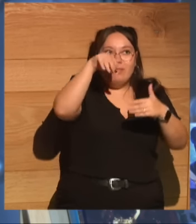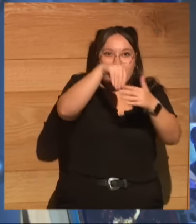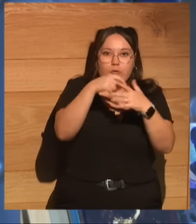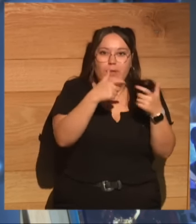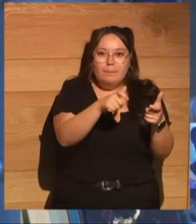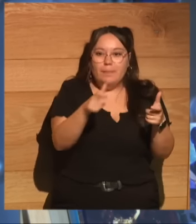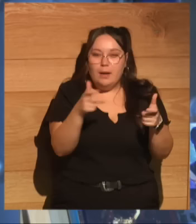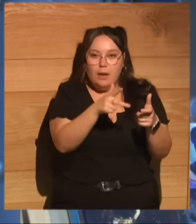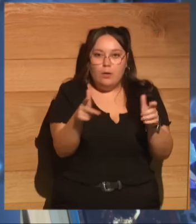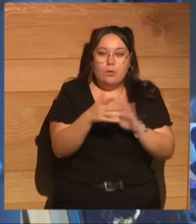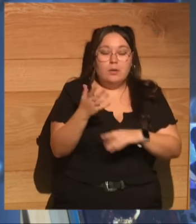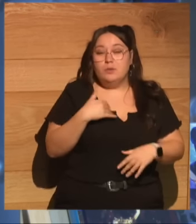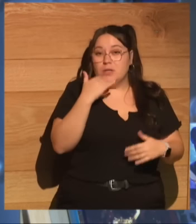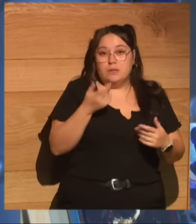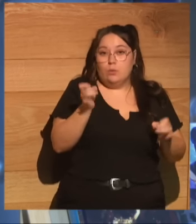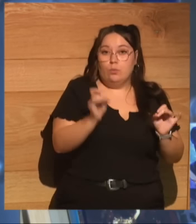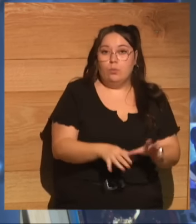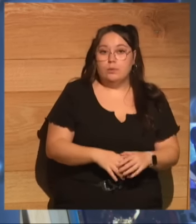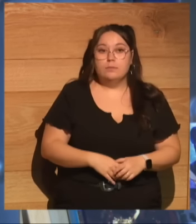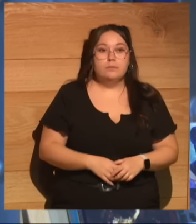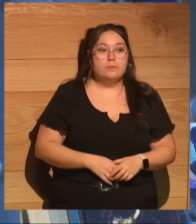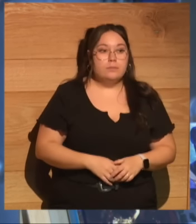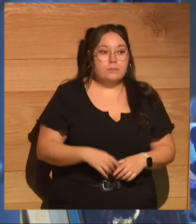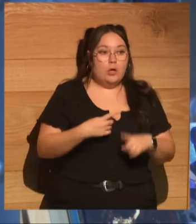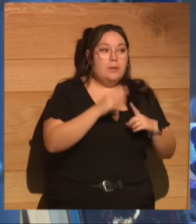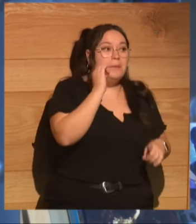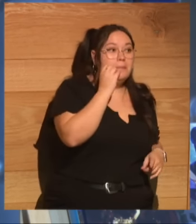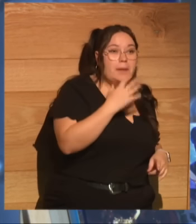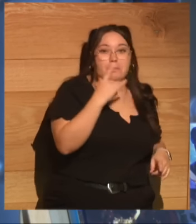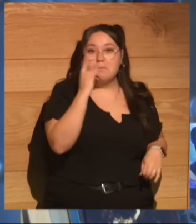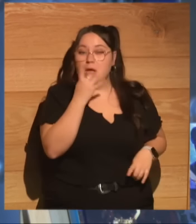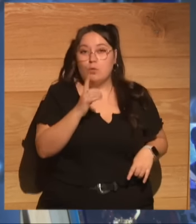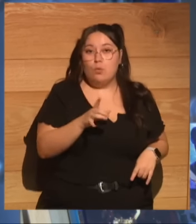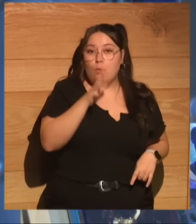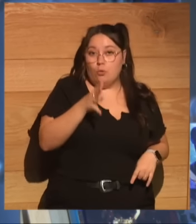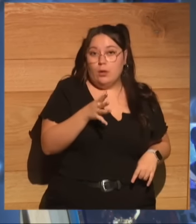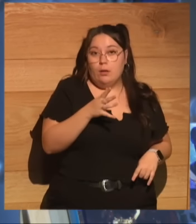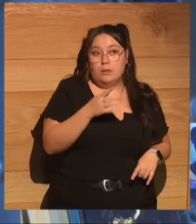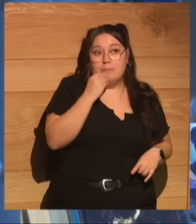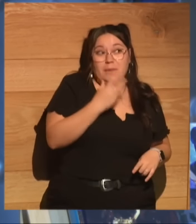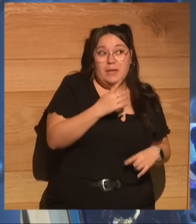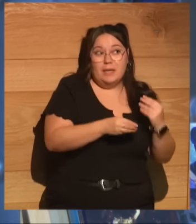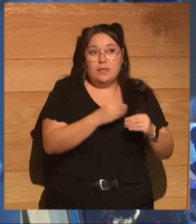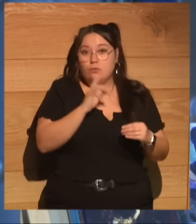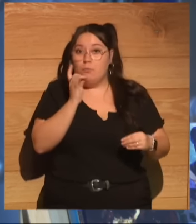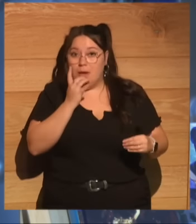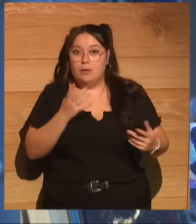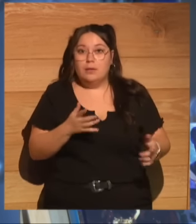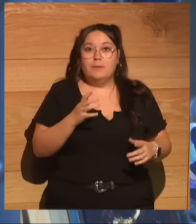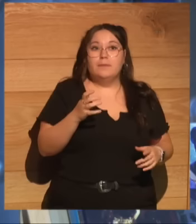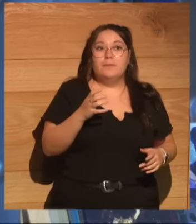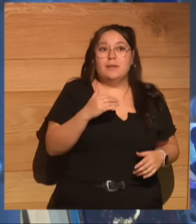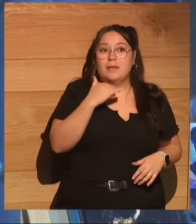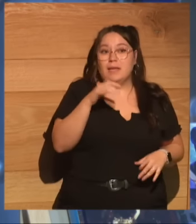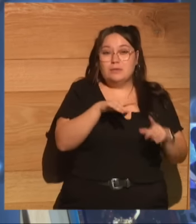manera. En todo caso, da igual, porque las cosas no son bien o mal porque se hagan así o así, sino porque están bien o mal hechas. Y en el caso de Barton, pues